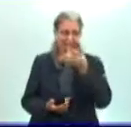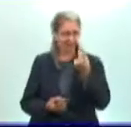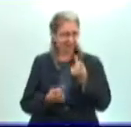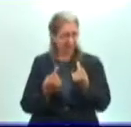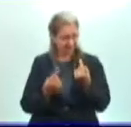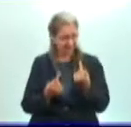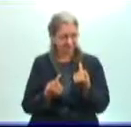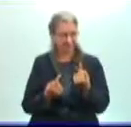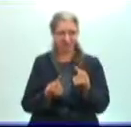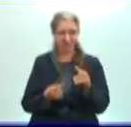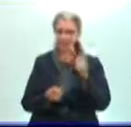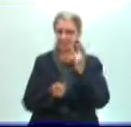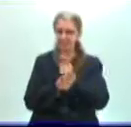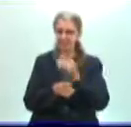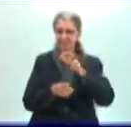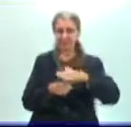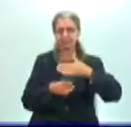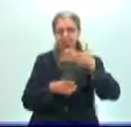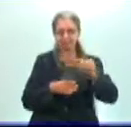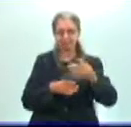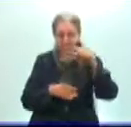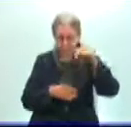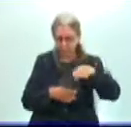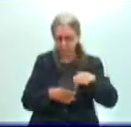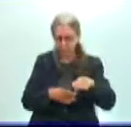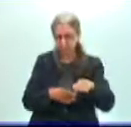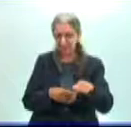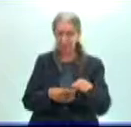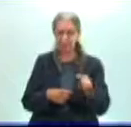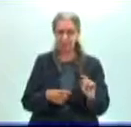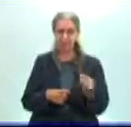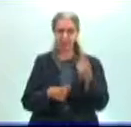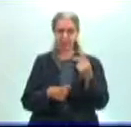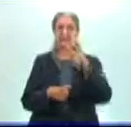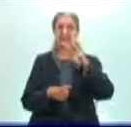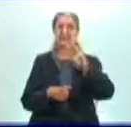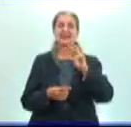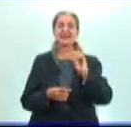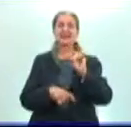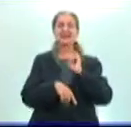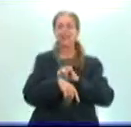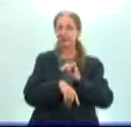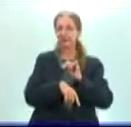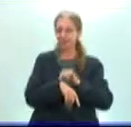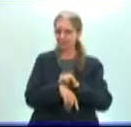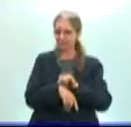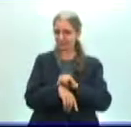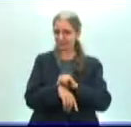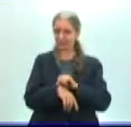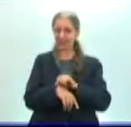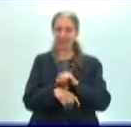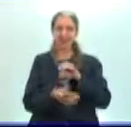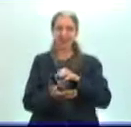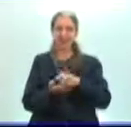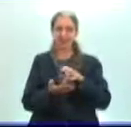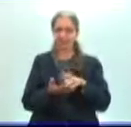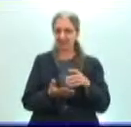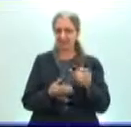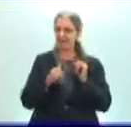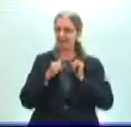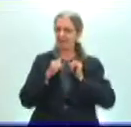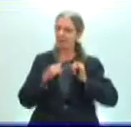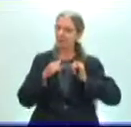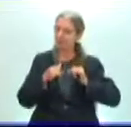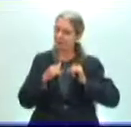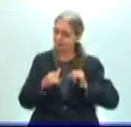A partir del encuentro de hoy, solo vamos a dedicar 30 minutos, donde vamos a darles orientaciones